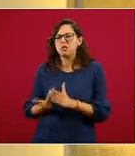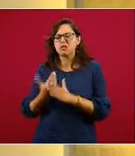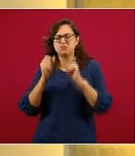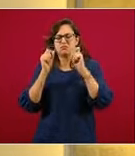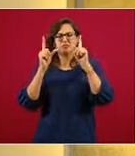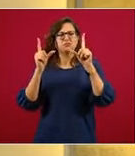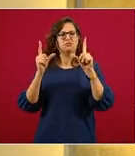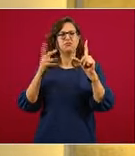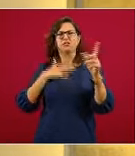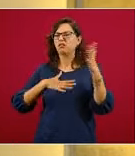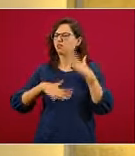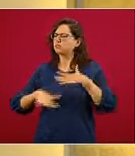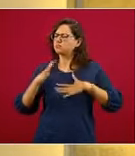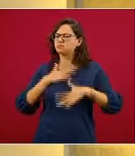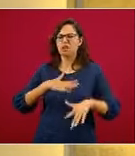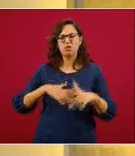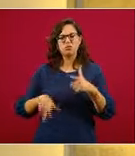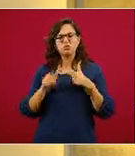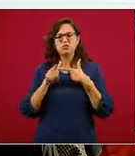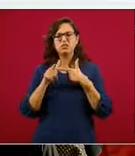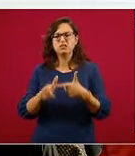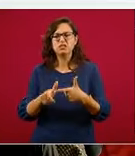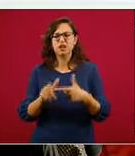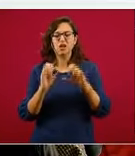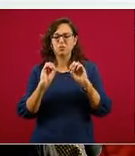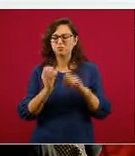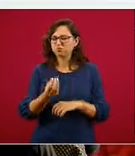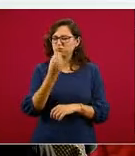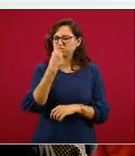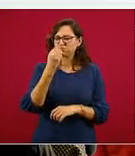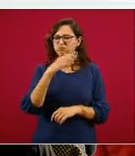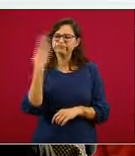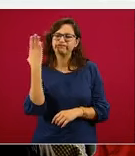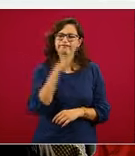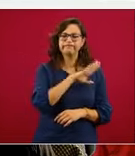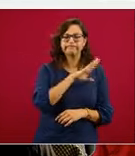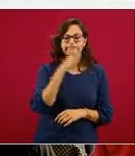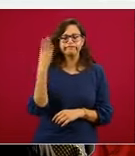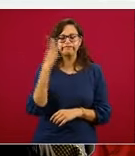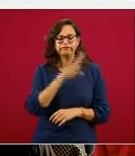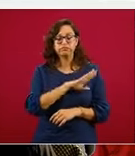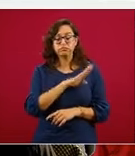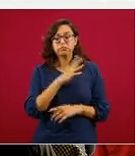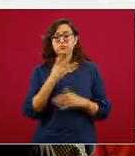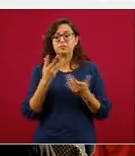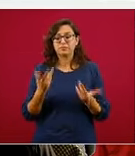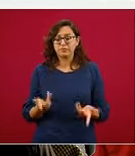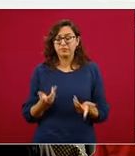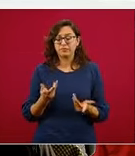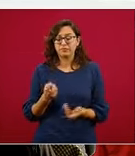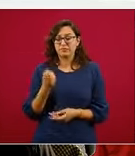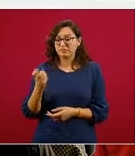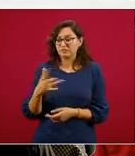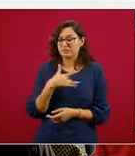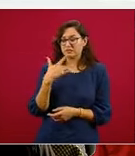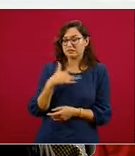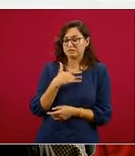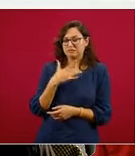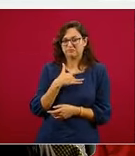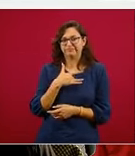cansado, ¿no? O que el patrón de alimentación ha cambiado. Y bueno, finalmente son síntomas de